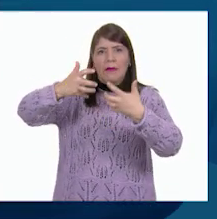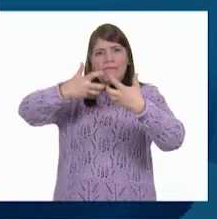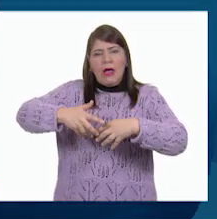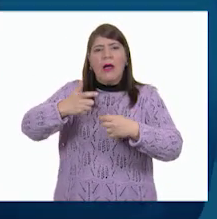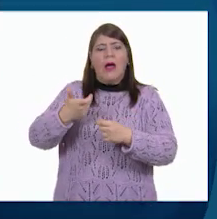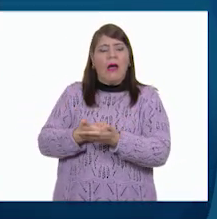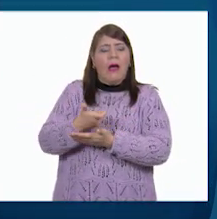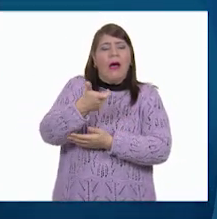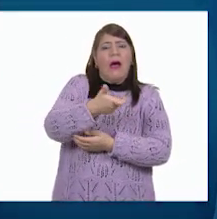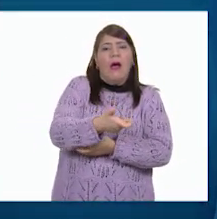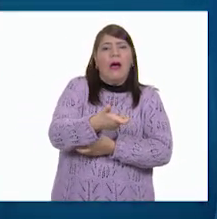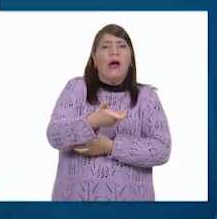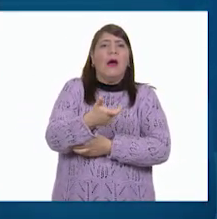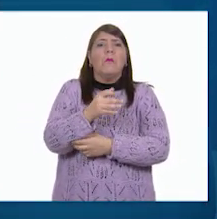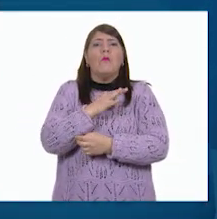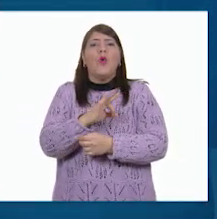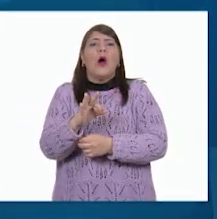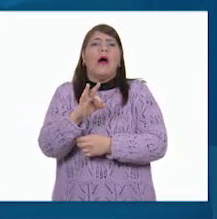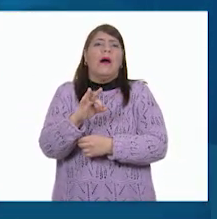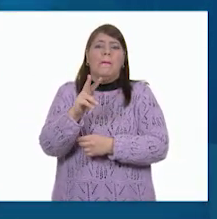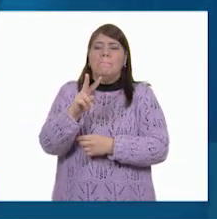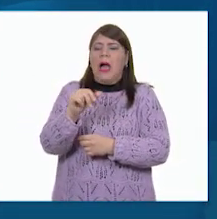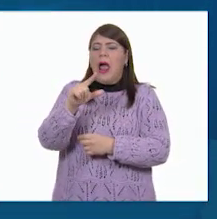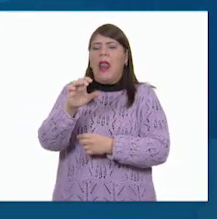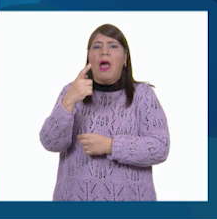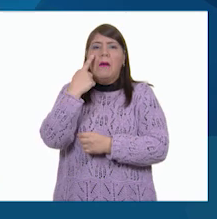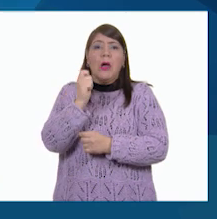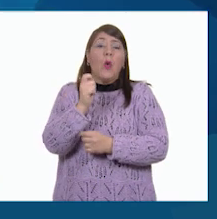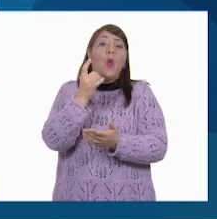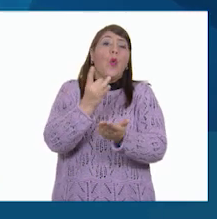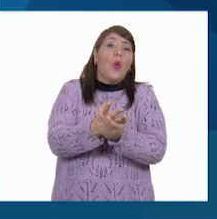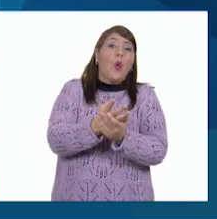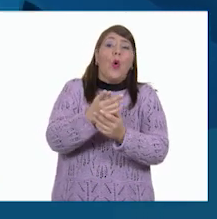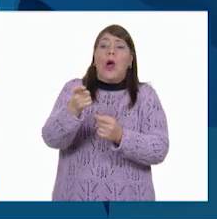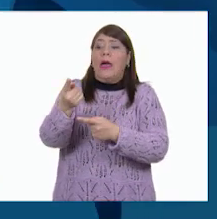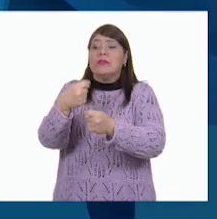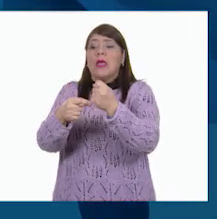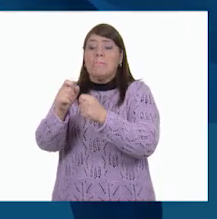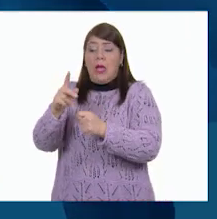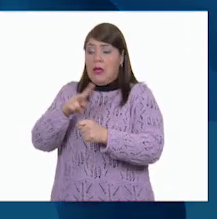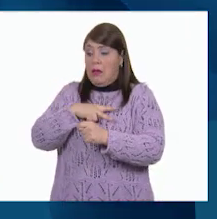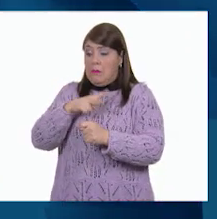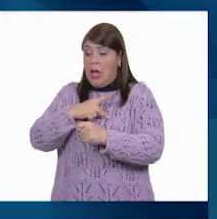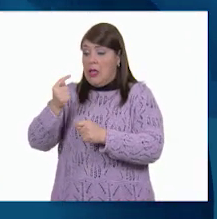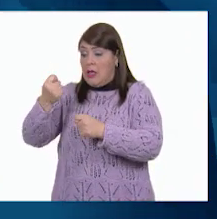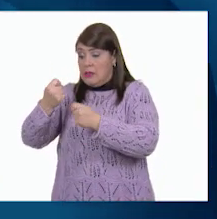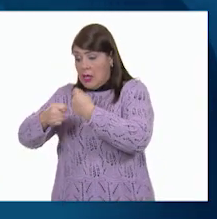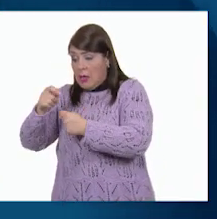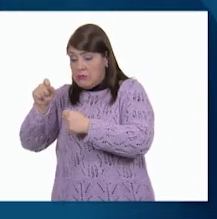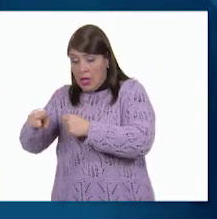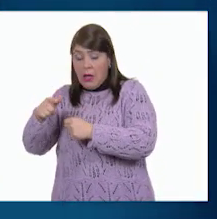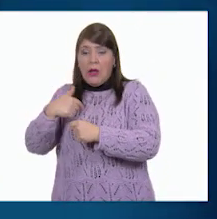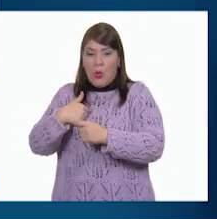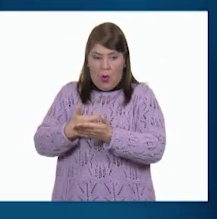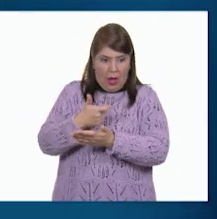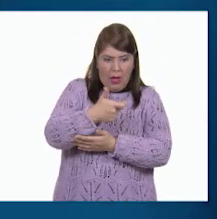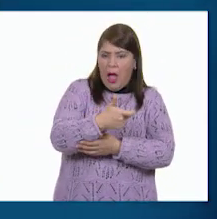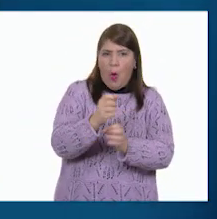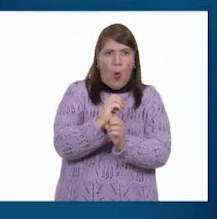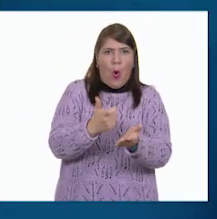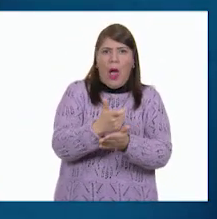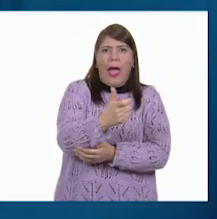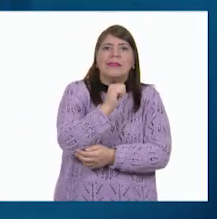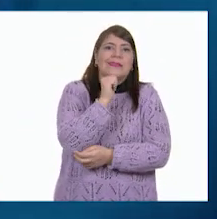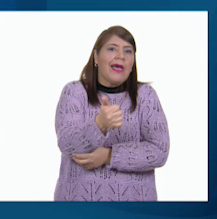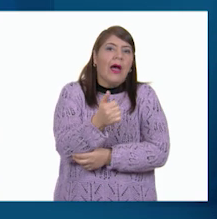pagar a sus empleados con vales que se aceptaban solo en las tiendas administradas por ellos mismos, es decir, que no le pagaban a los trabajadores